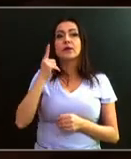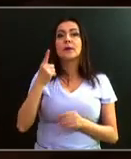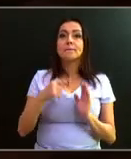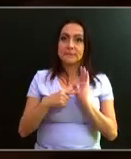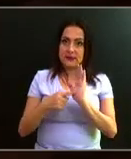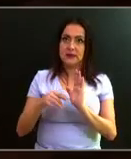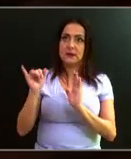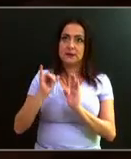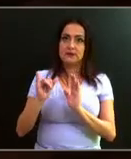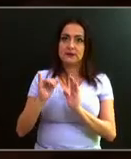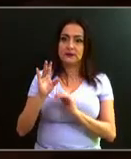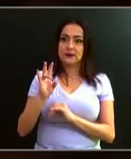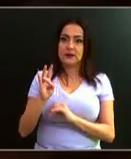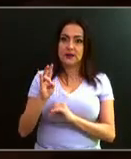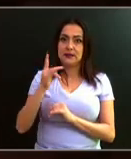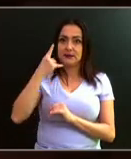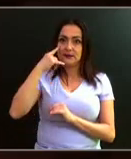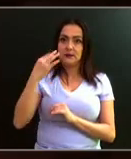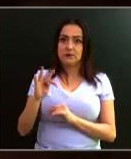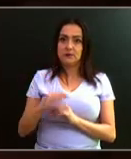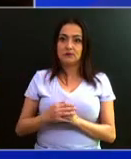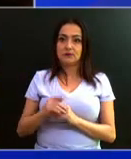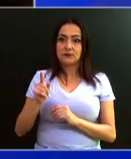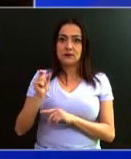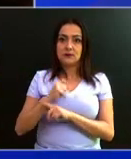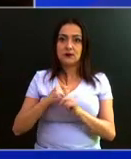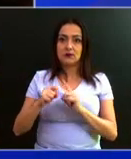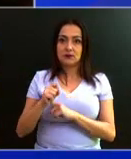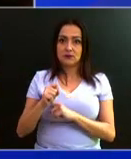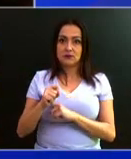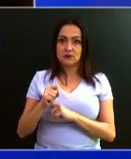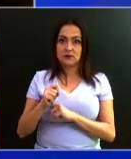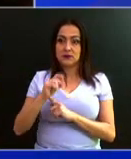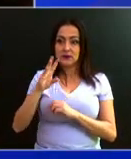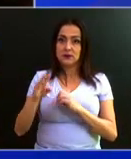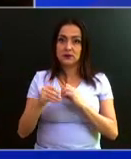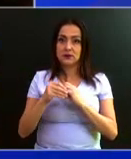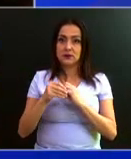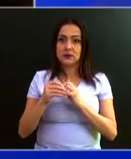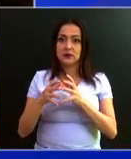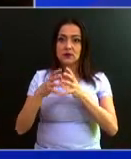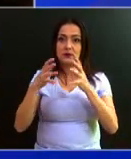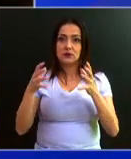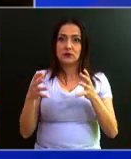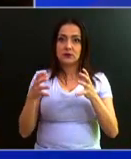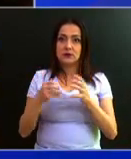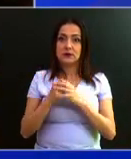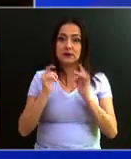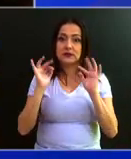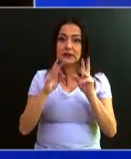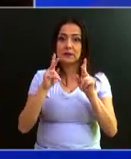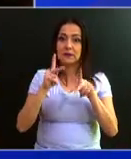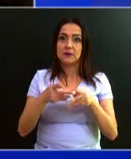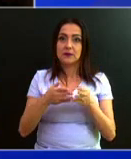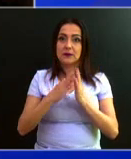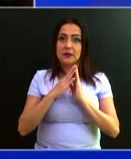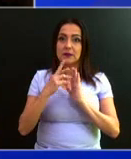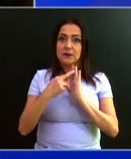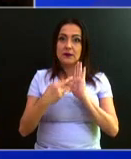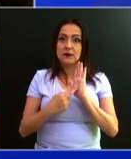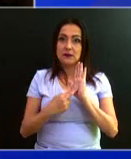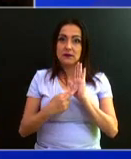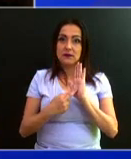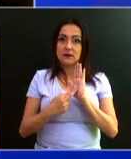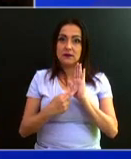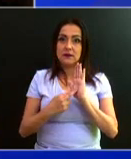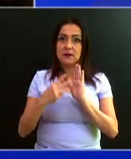presentando también cerca de 7 testigos de este caso, donde se suma también a la gran cantidad de personas que han solicitado medidas